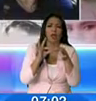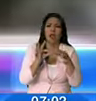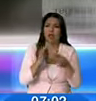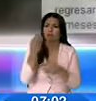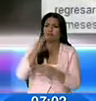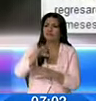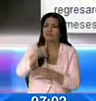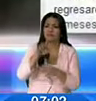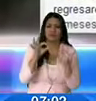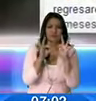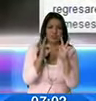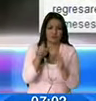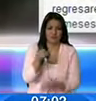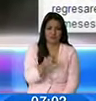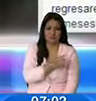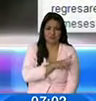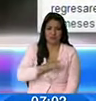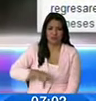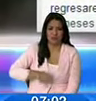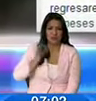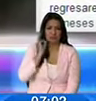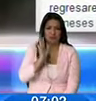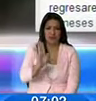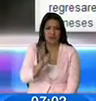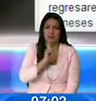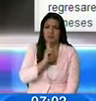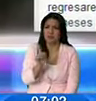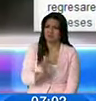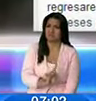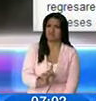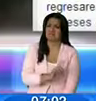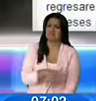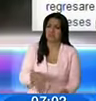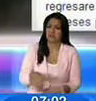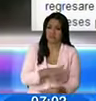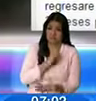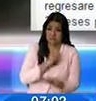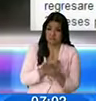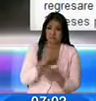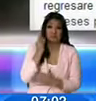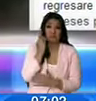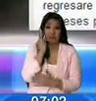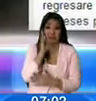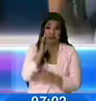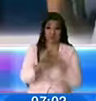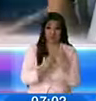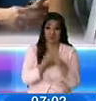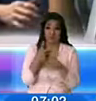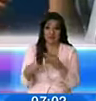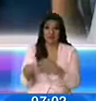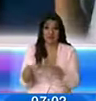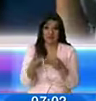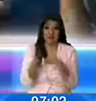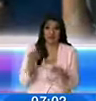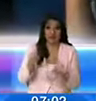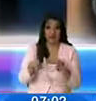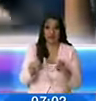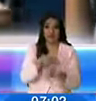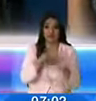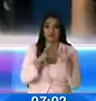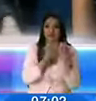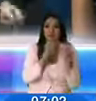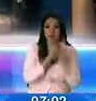cuenta personal de María José Ponce, se especuló sobre la real situación de la mujer de 28 años y su hija, a quienes sus familiares reportaron